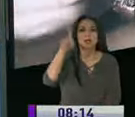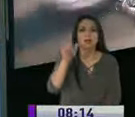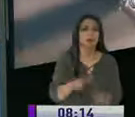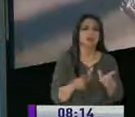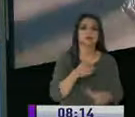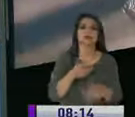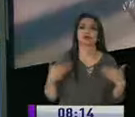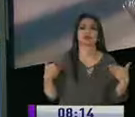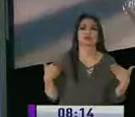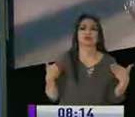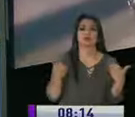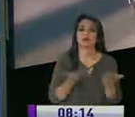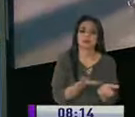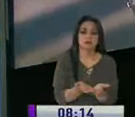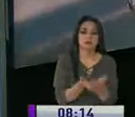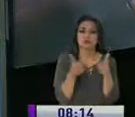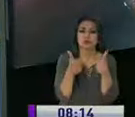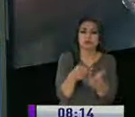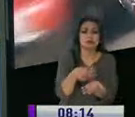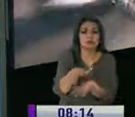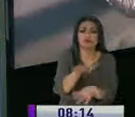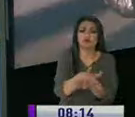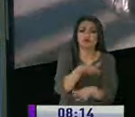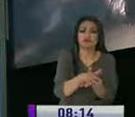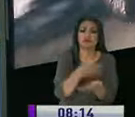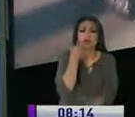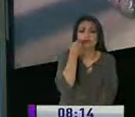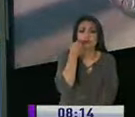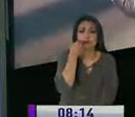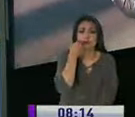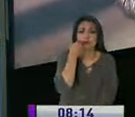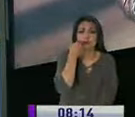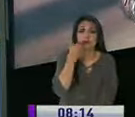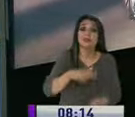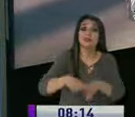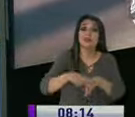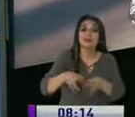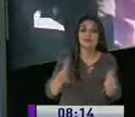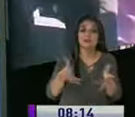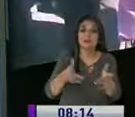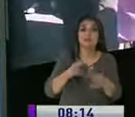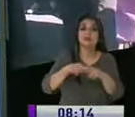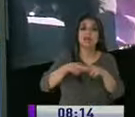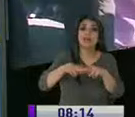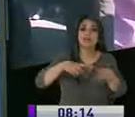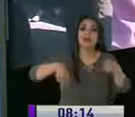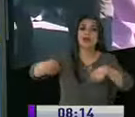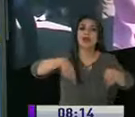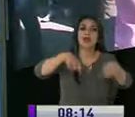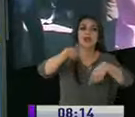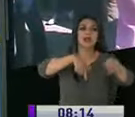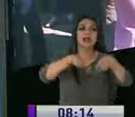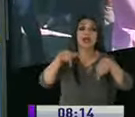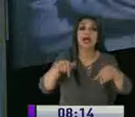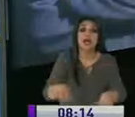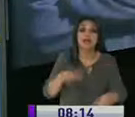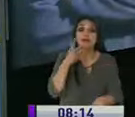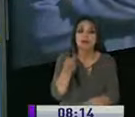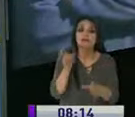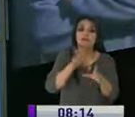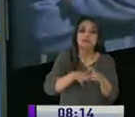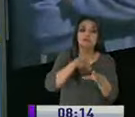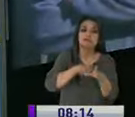estará de acuerdo porque es un servicio bueno. Entonces, encontrémosles el camino. No es taxi porque el taxi es 1-1. Aquí estamos viendo que se